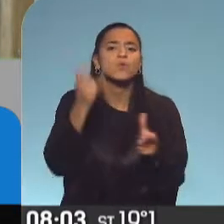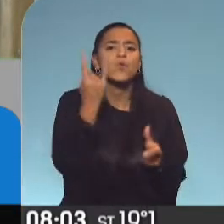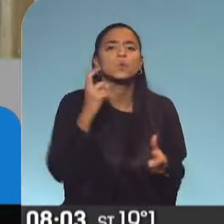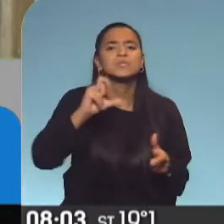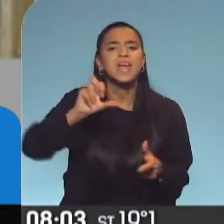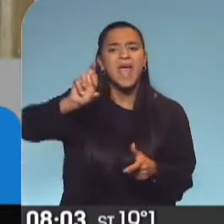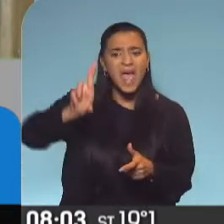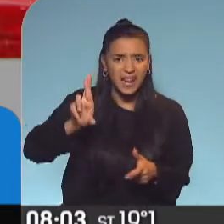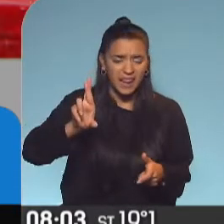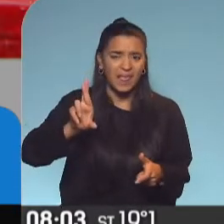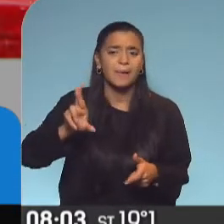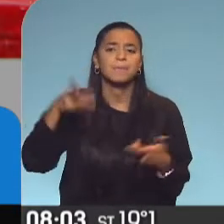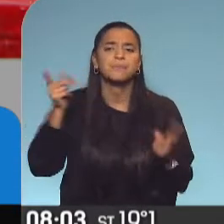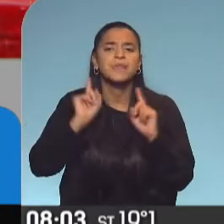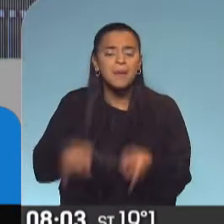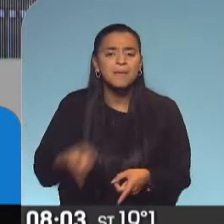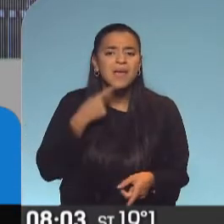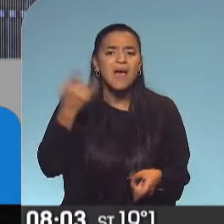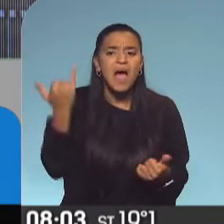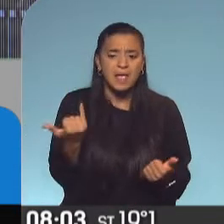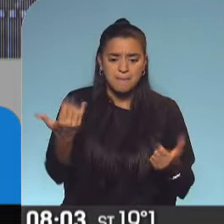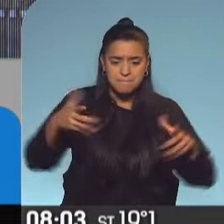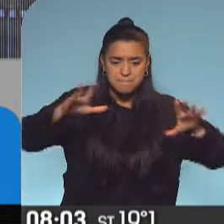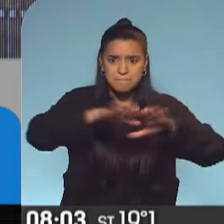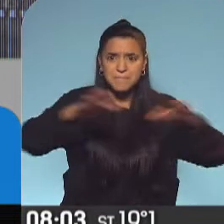UCR y que además tenían sobre la mesa